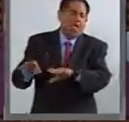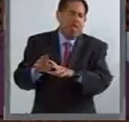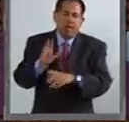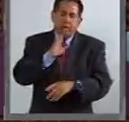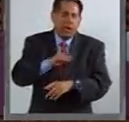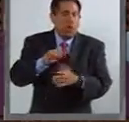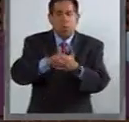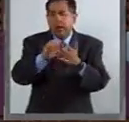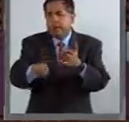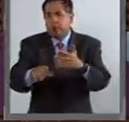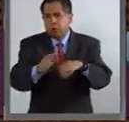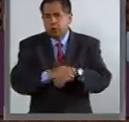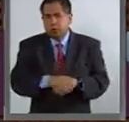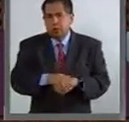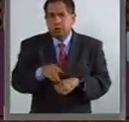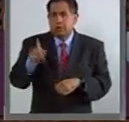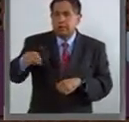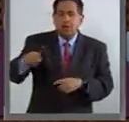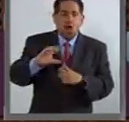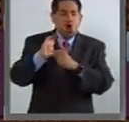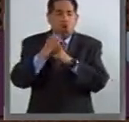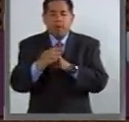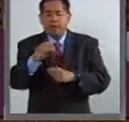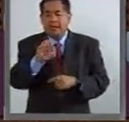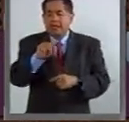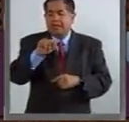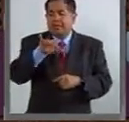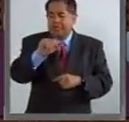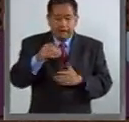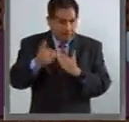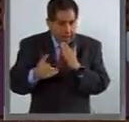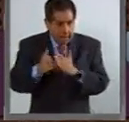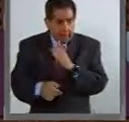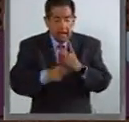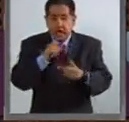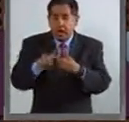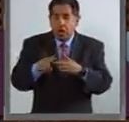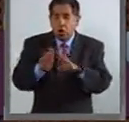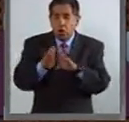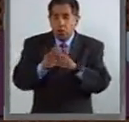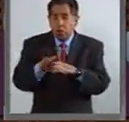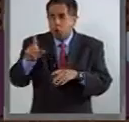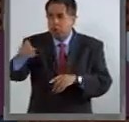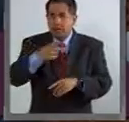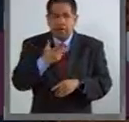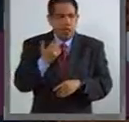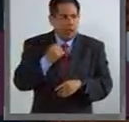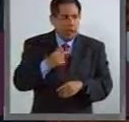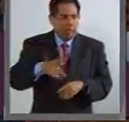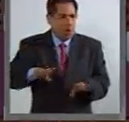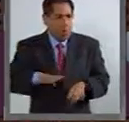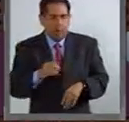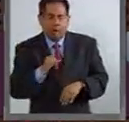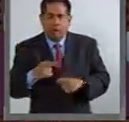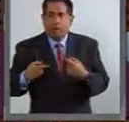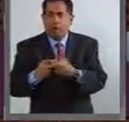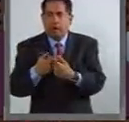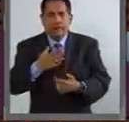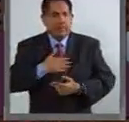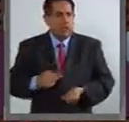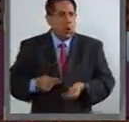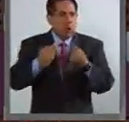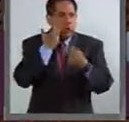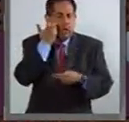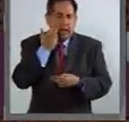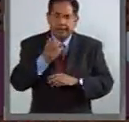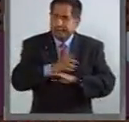ejemplo, de creación de comités de ética, mecanismos para evitar el conflicto de interés, etcétera, que son